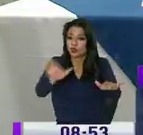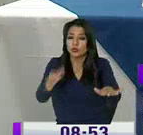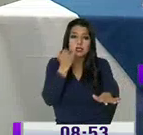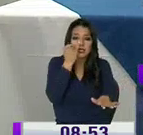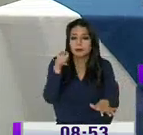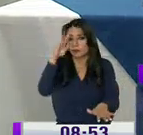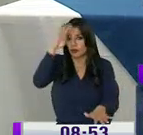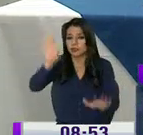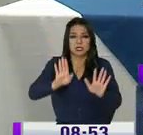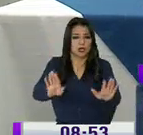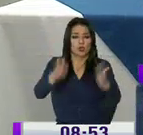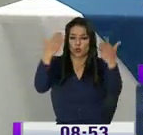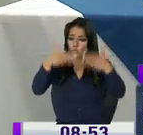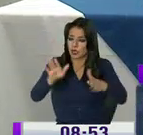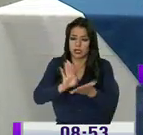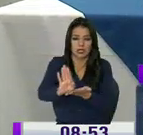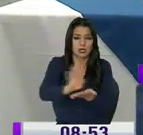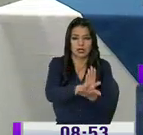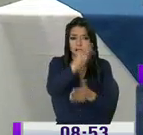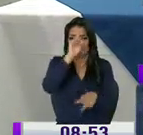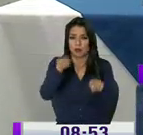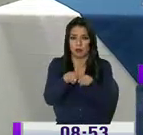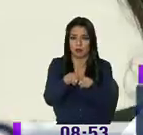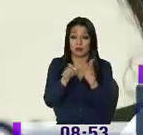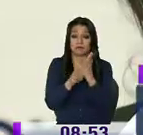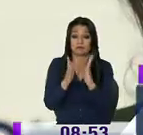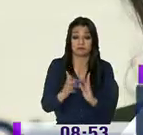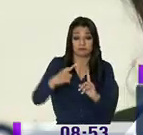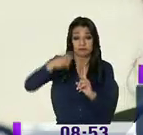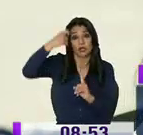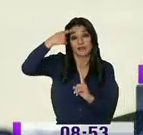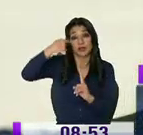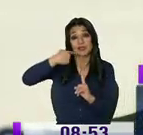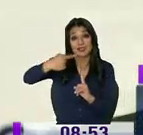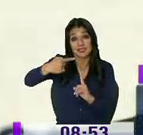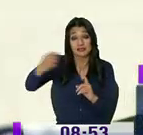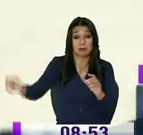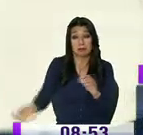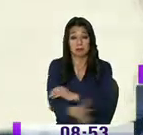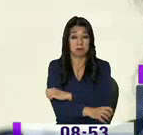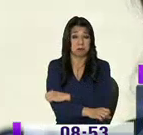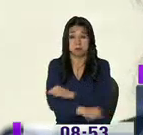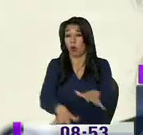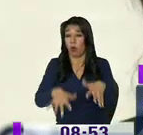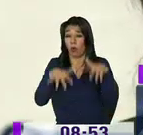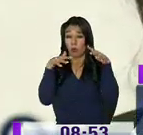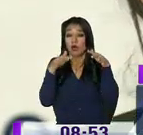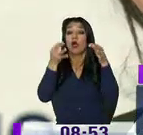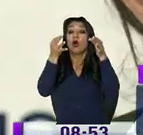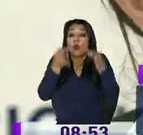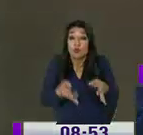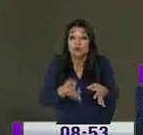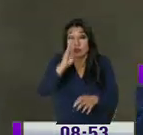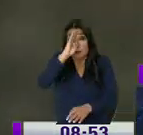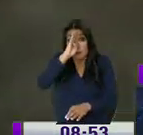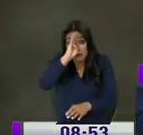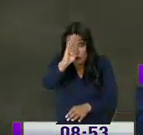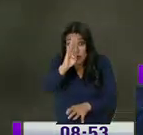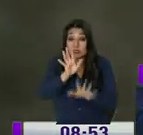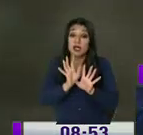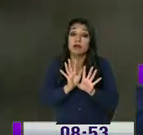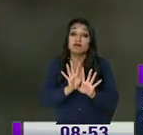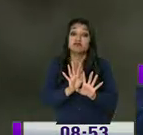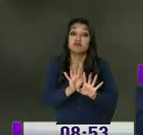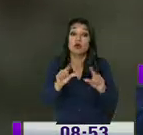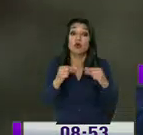Según informó la ministra de Gobierno, María Paula Romo, aparentemente el incidente se produjo porque los agentes policiales se encontraban detrás